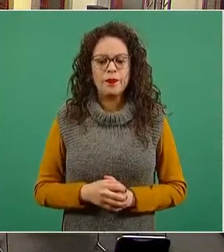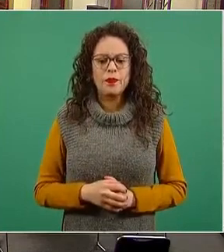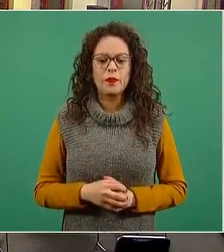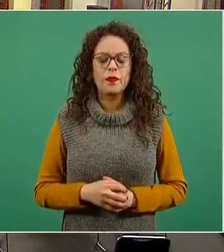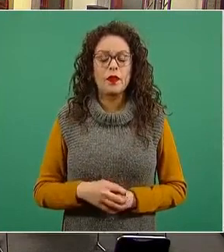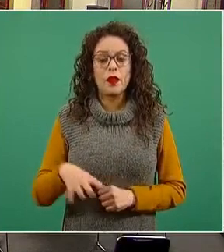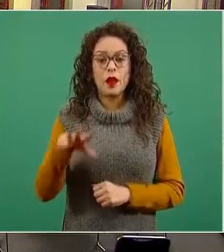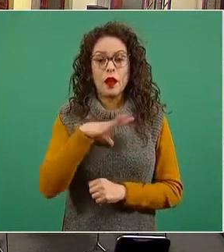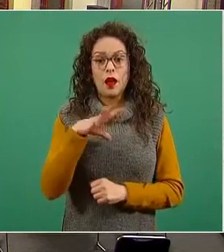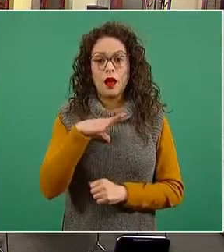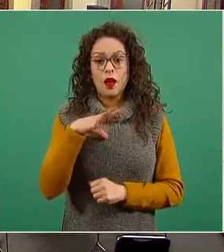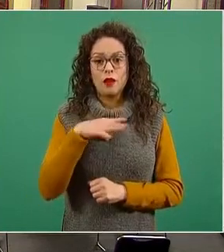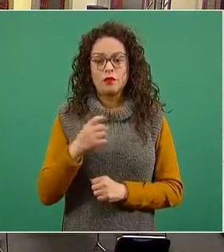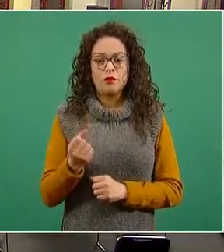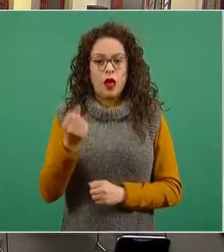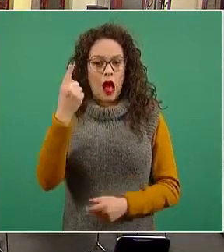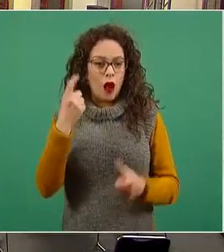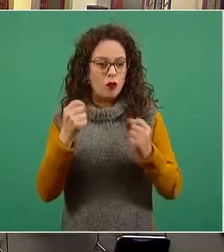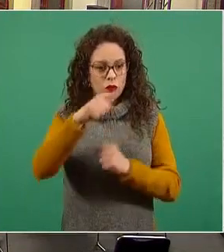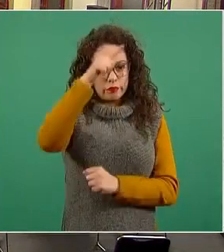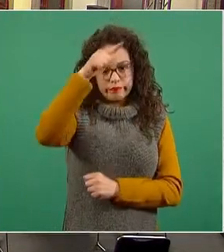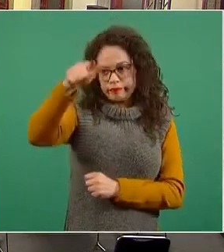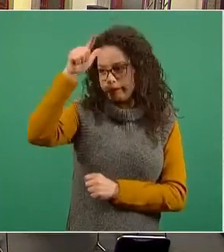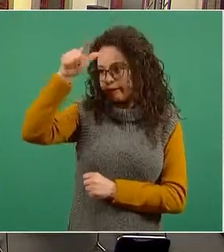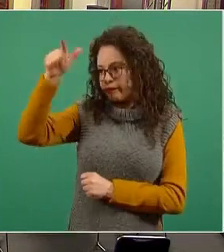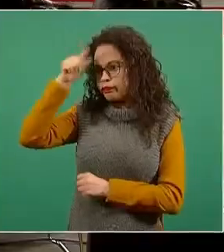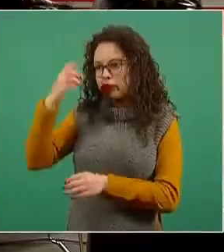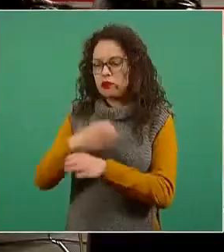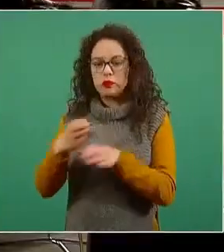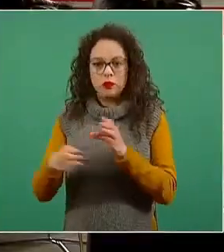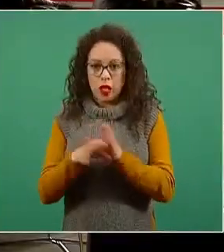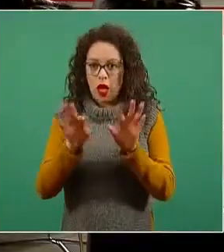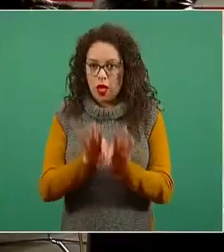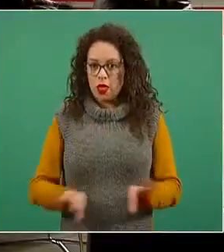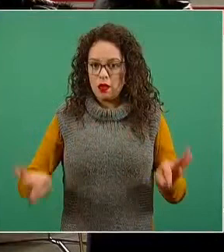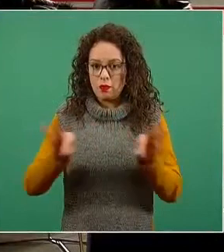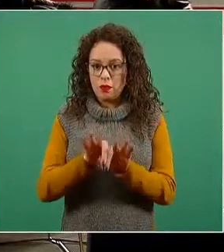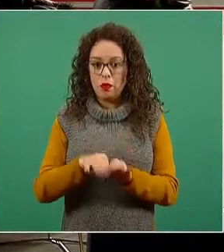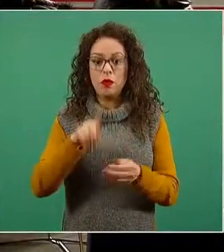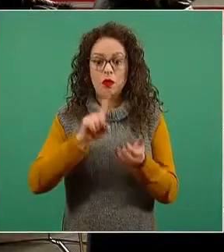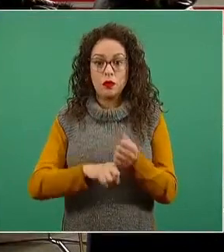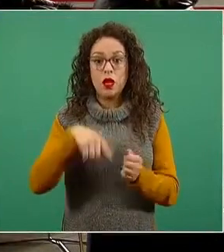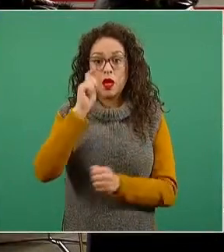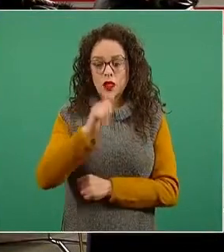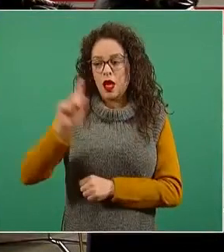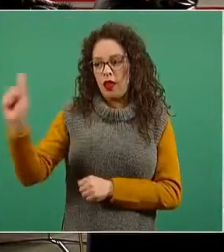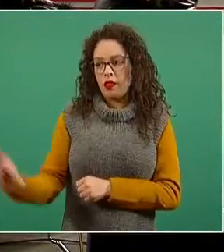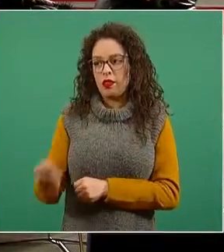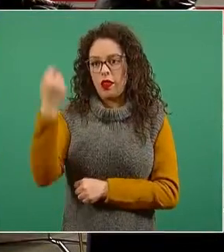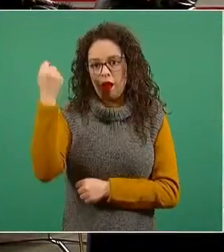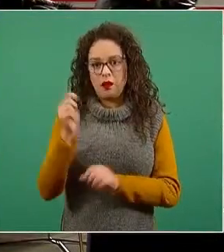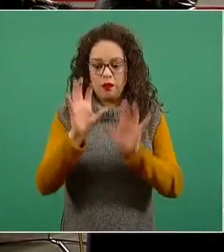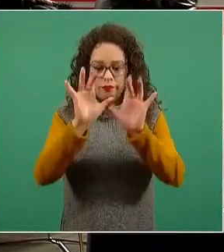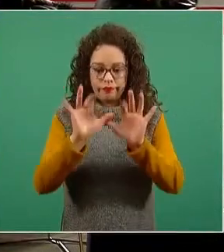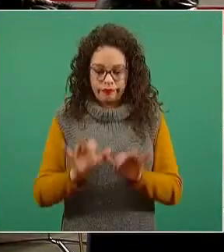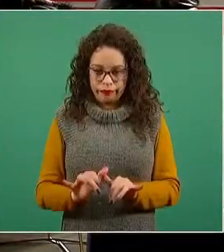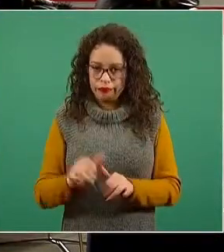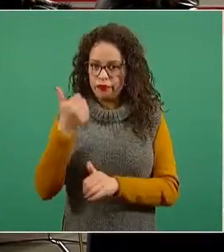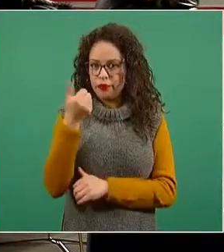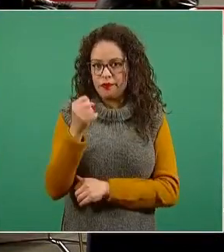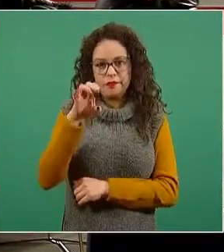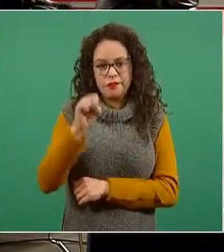experiencias importantes de considerar. La plataforma tecnológica tuvo, como suele pasar con las tecnologías